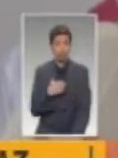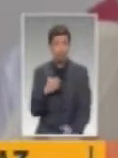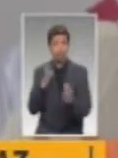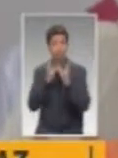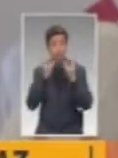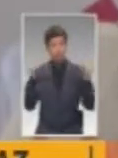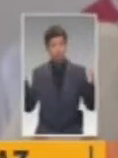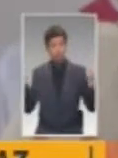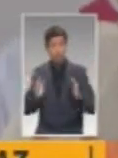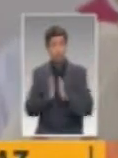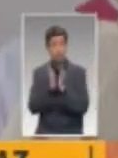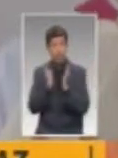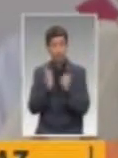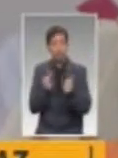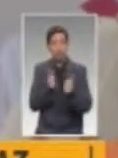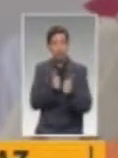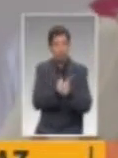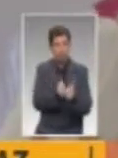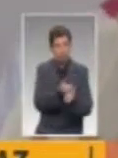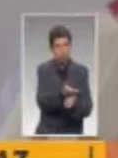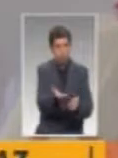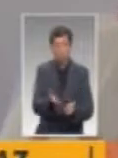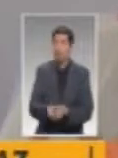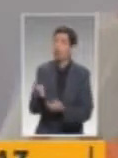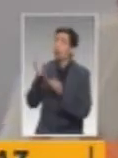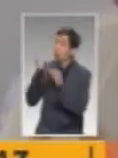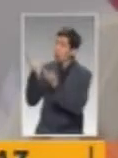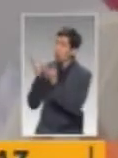esté constantemente con ustedes.